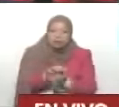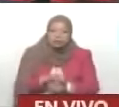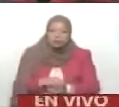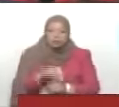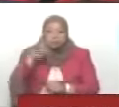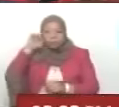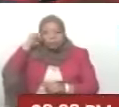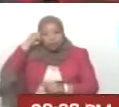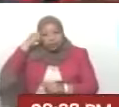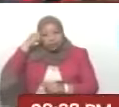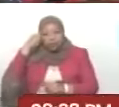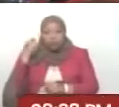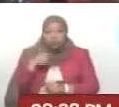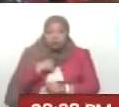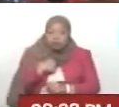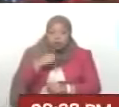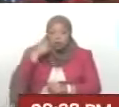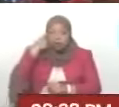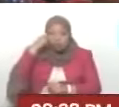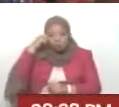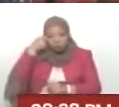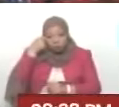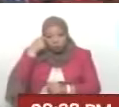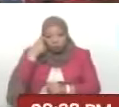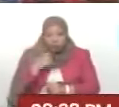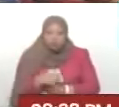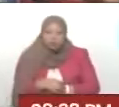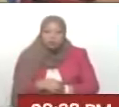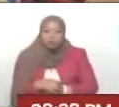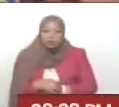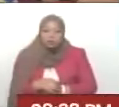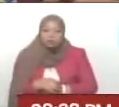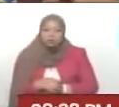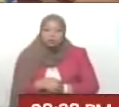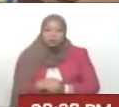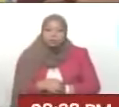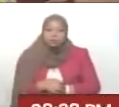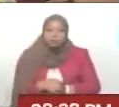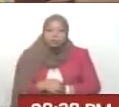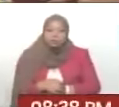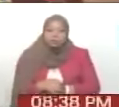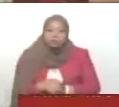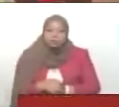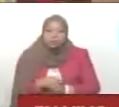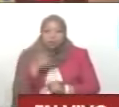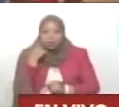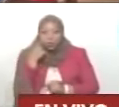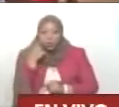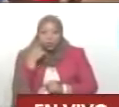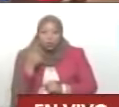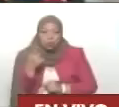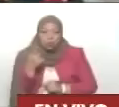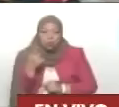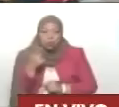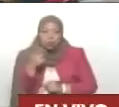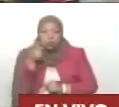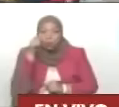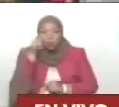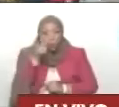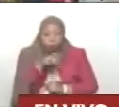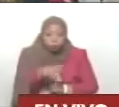recuerdo clarita. Ahí está la imagen. Porque yo la vi entre el